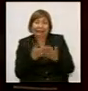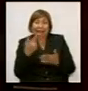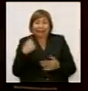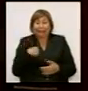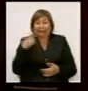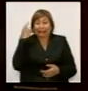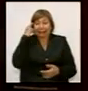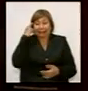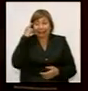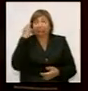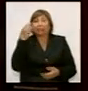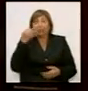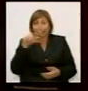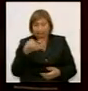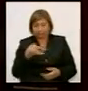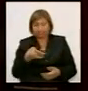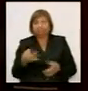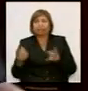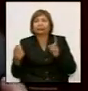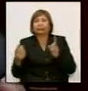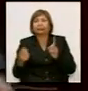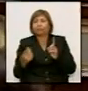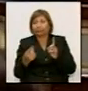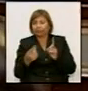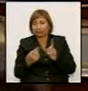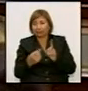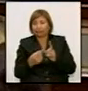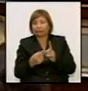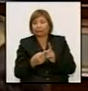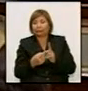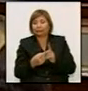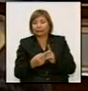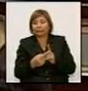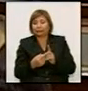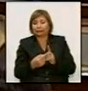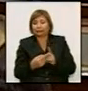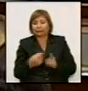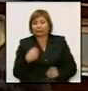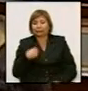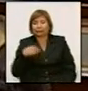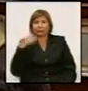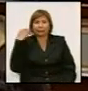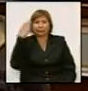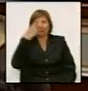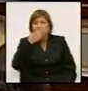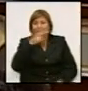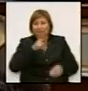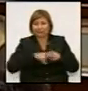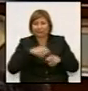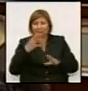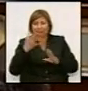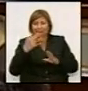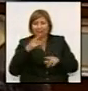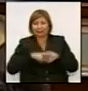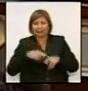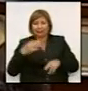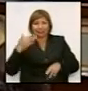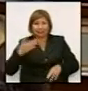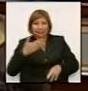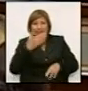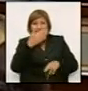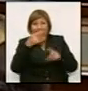Y efectivamente, cruzó a nosotros que nos estábamos, supongamos, en esa